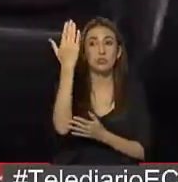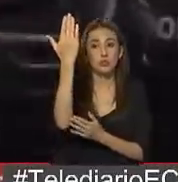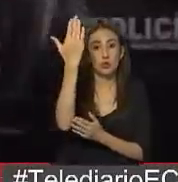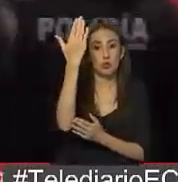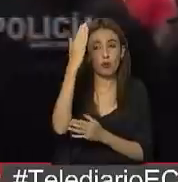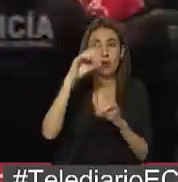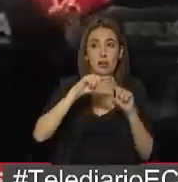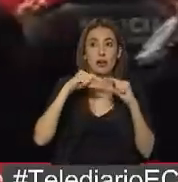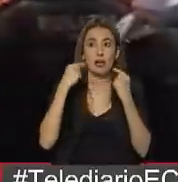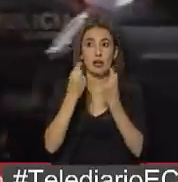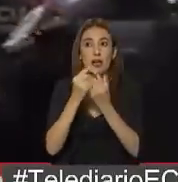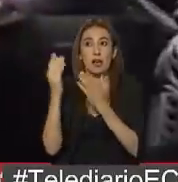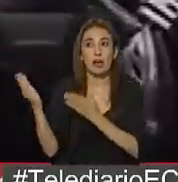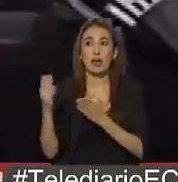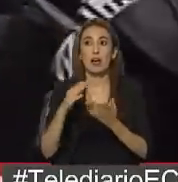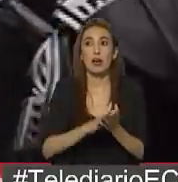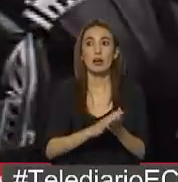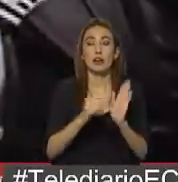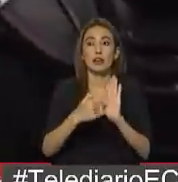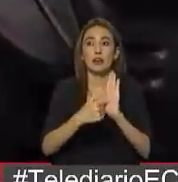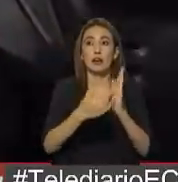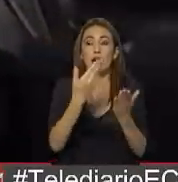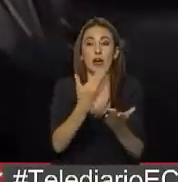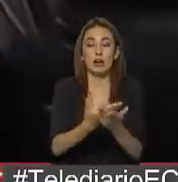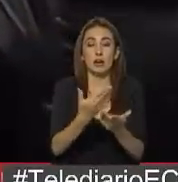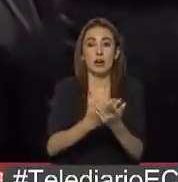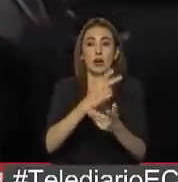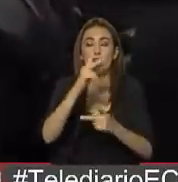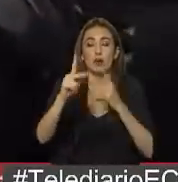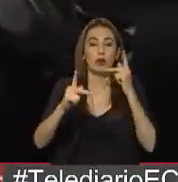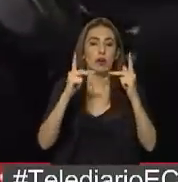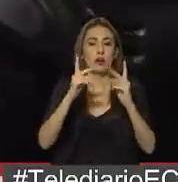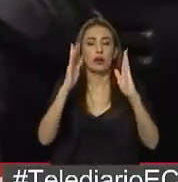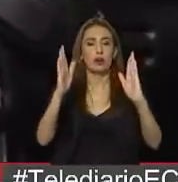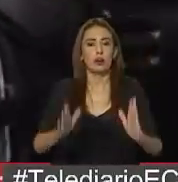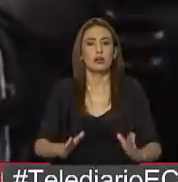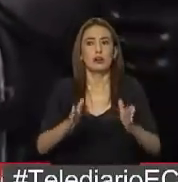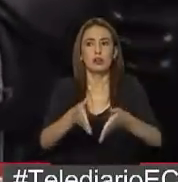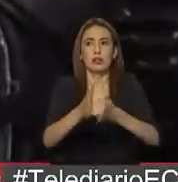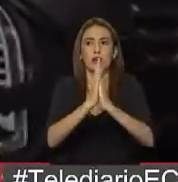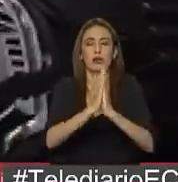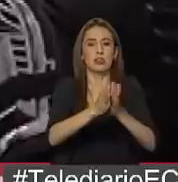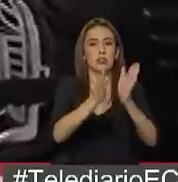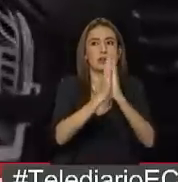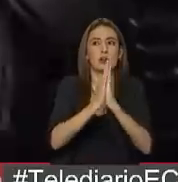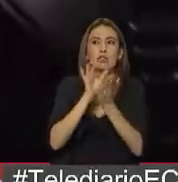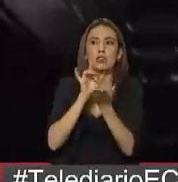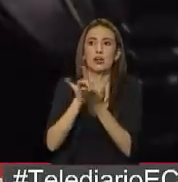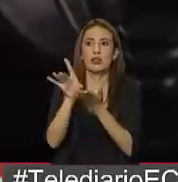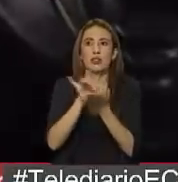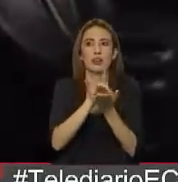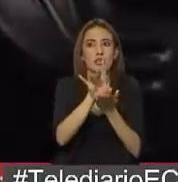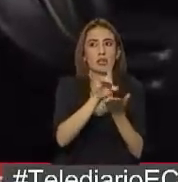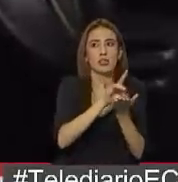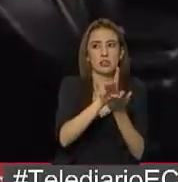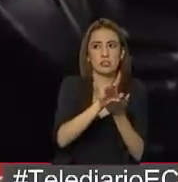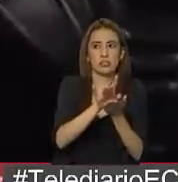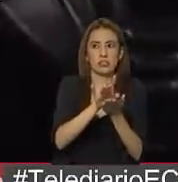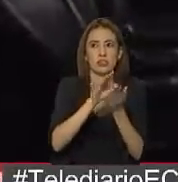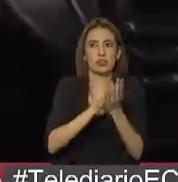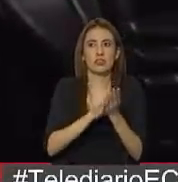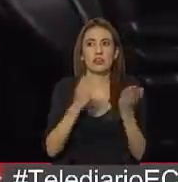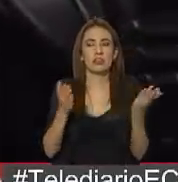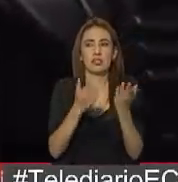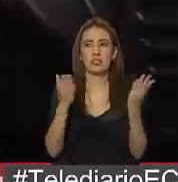el abogado Clemente Pérez presentó en la Secretaría de la Prefectura del Guayas el pedido de destitución del prefecto Carlos Luis Morales. De tener